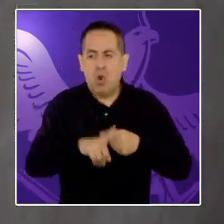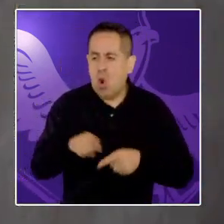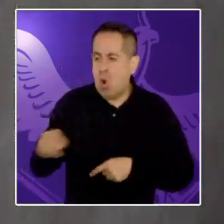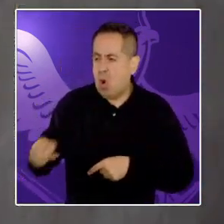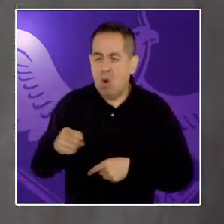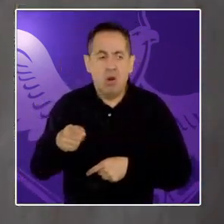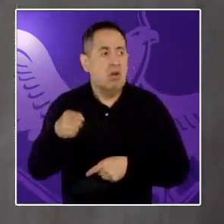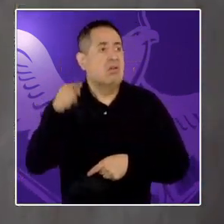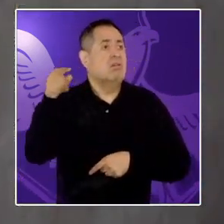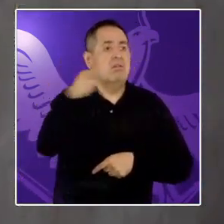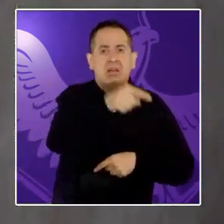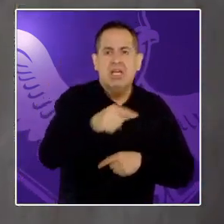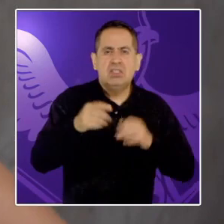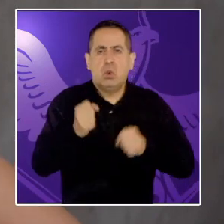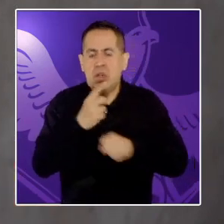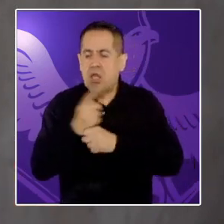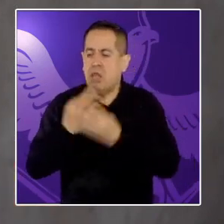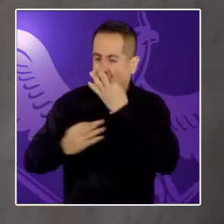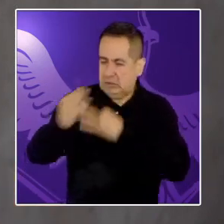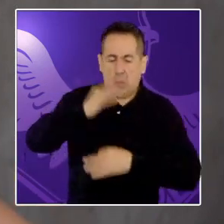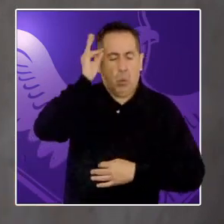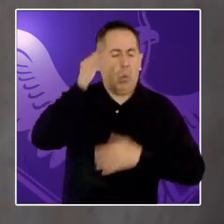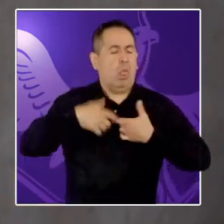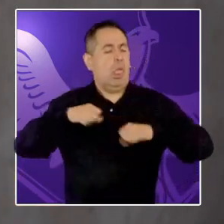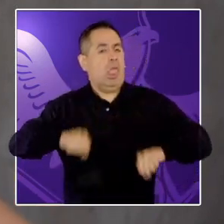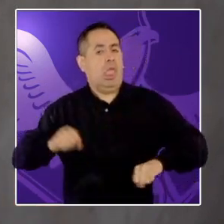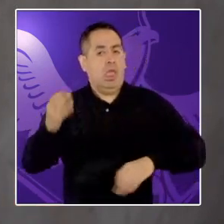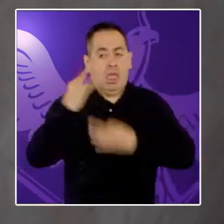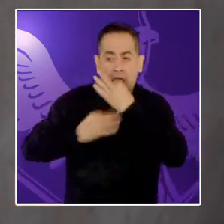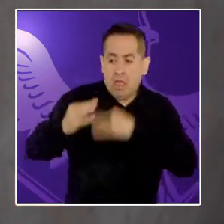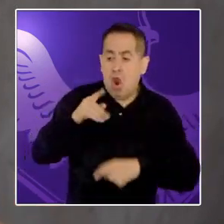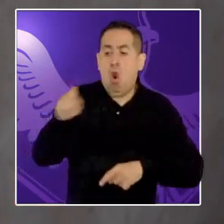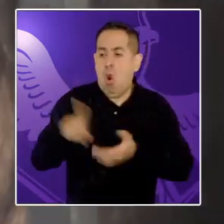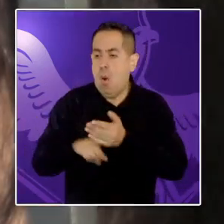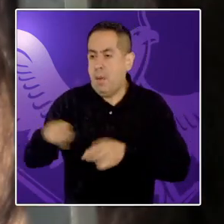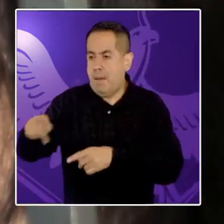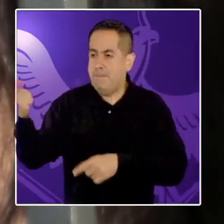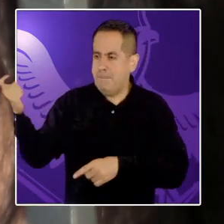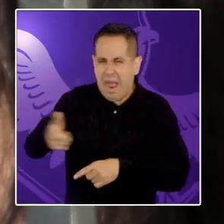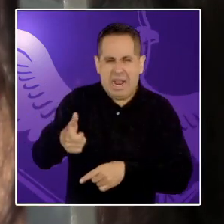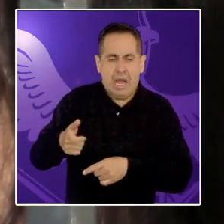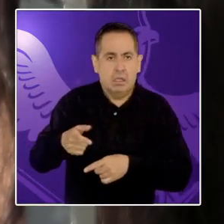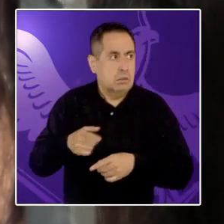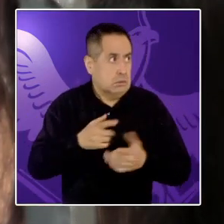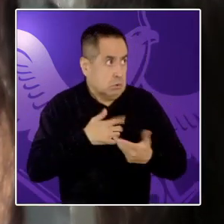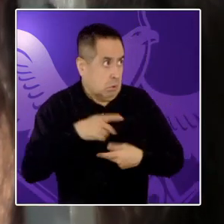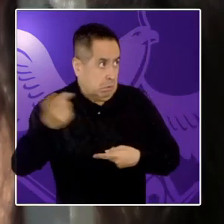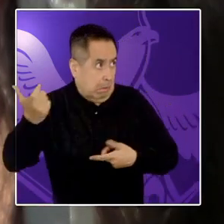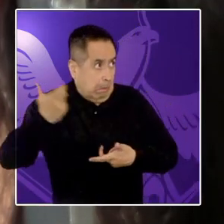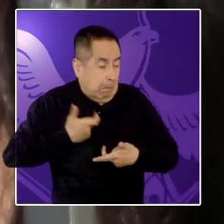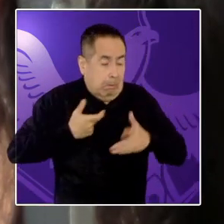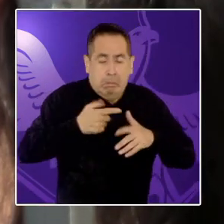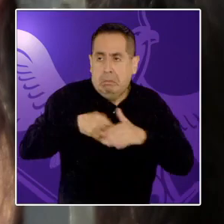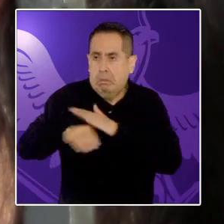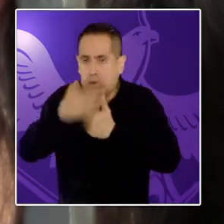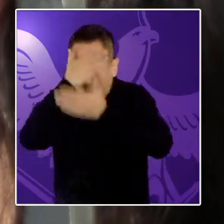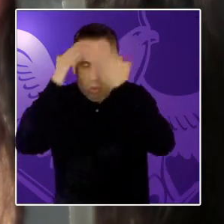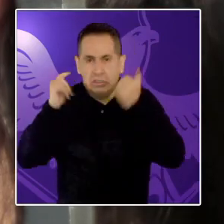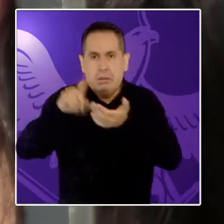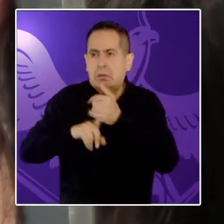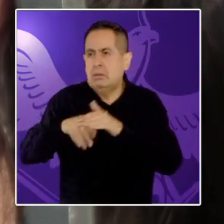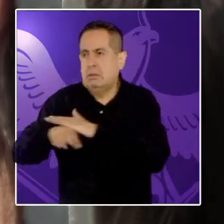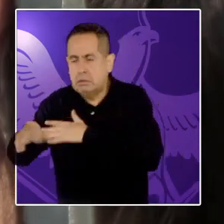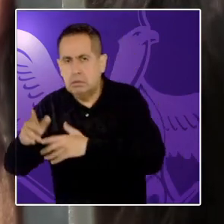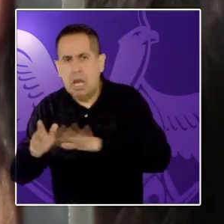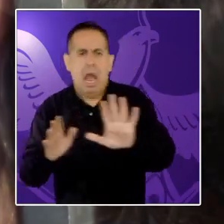o de cuidado en las casas de seguridad o como instrumentos para cobrar rescates sin ni siquiera saber en qué estaban involucradas. Con esto no quiero decir